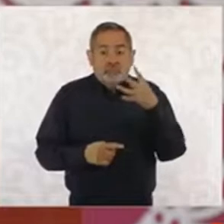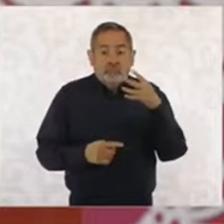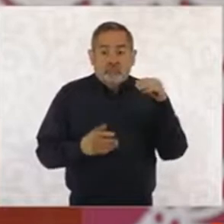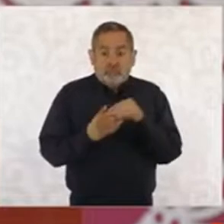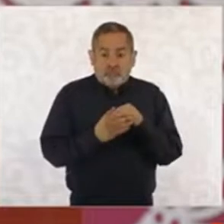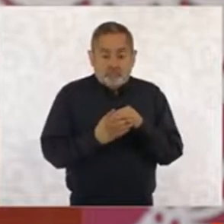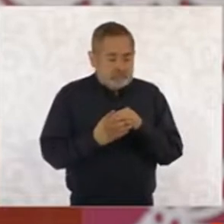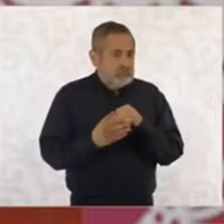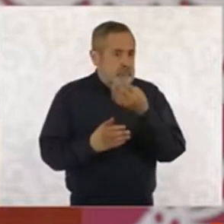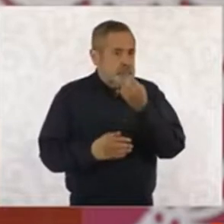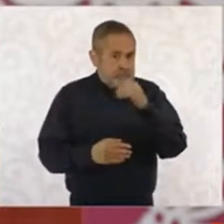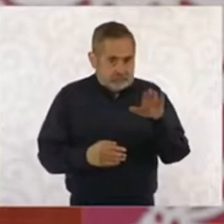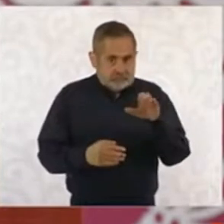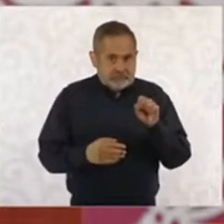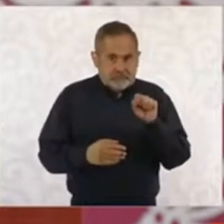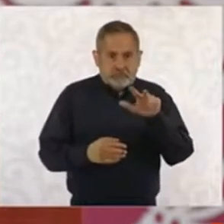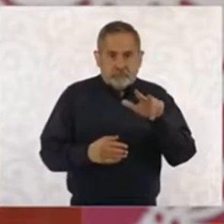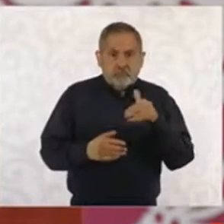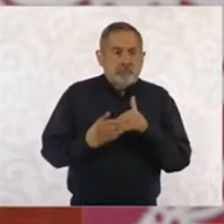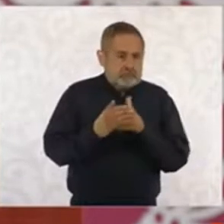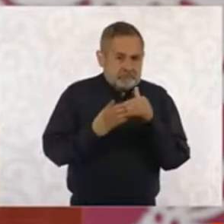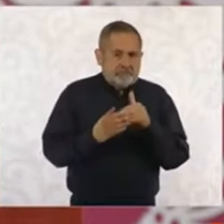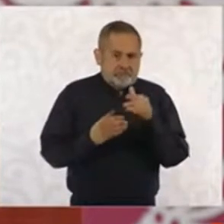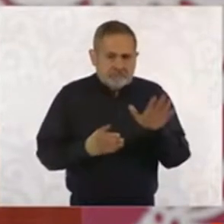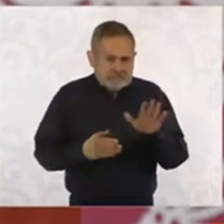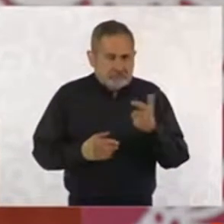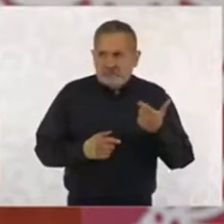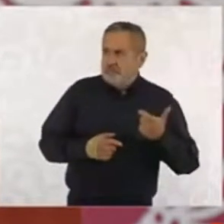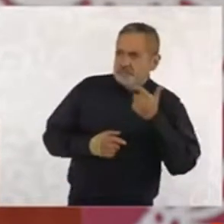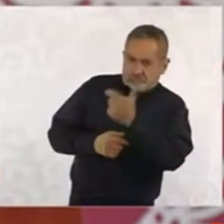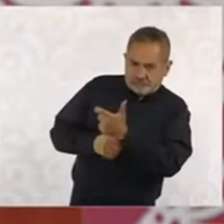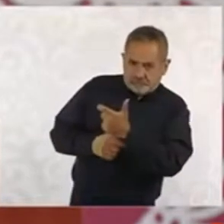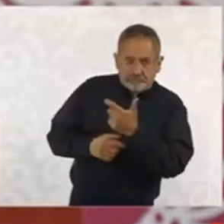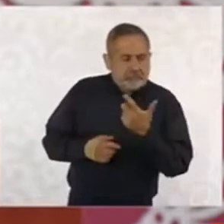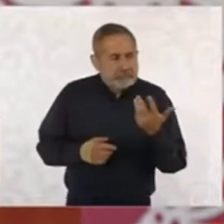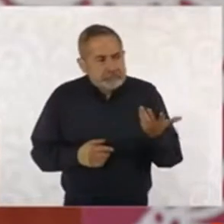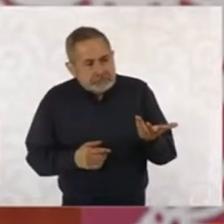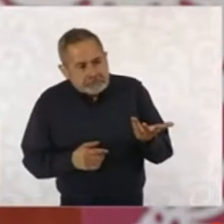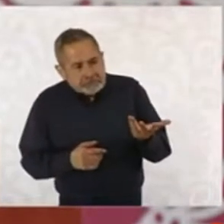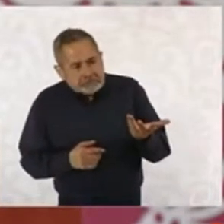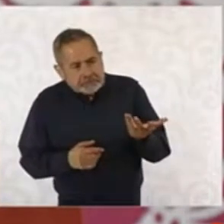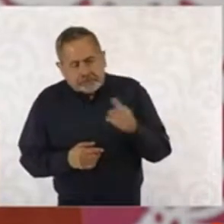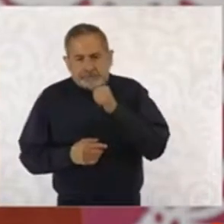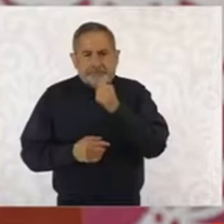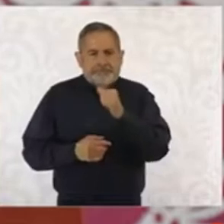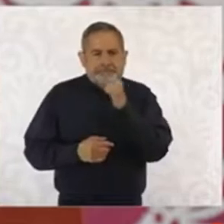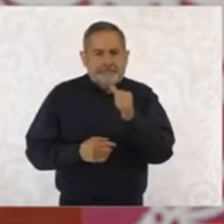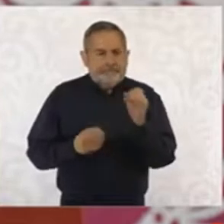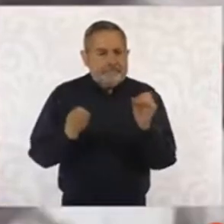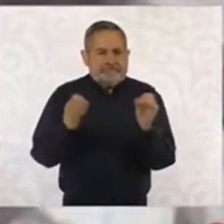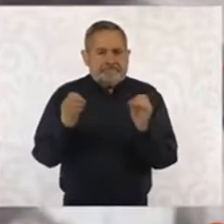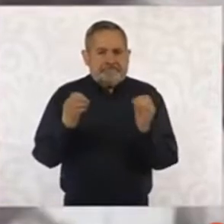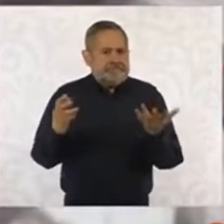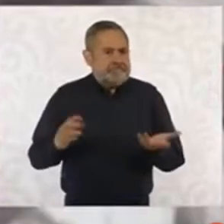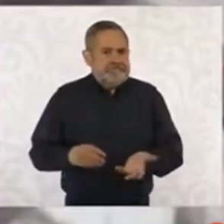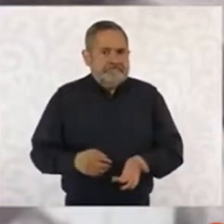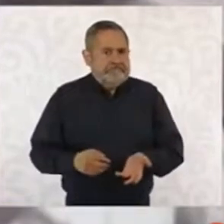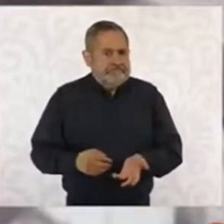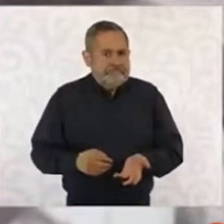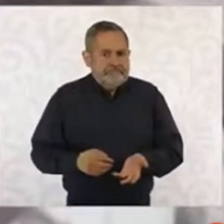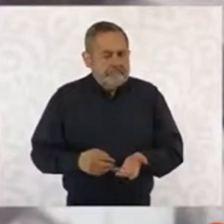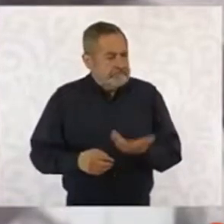24,968 millones, eso es lo que se requiere de pago ahora, y pues